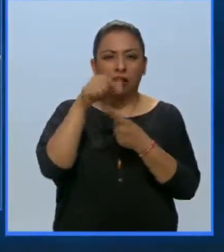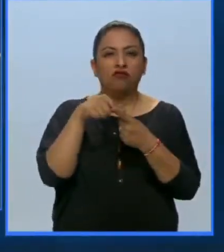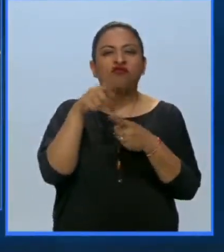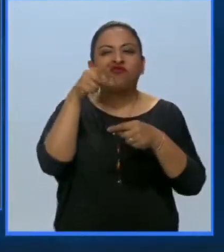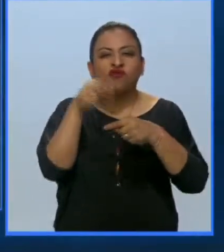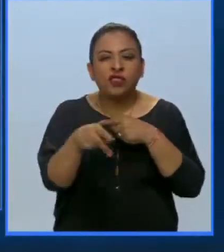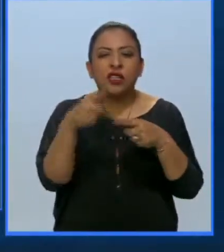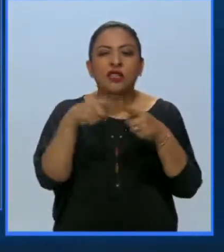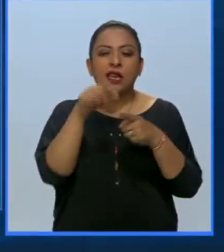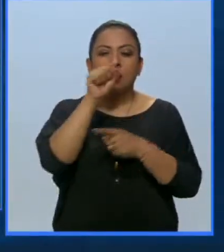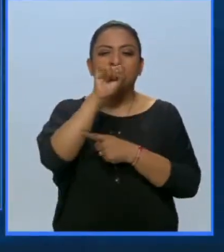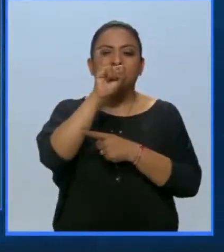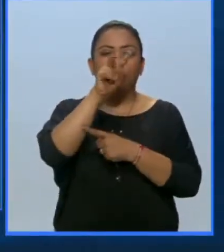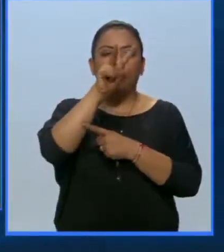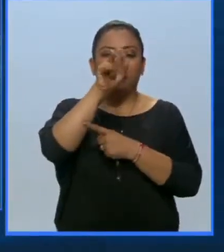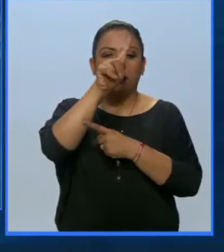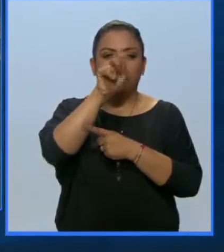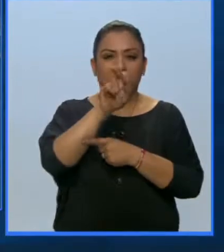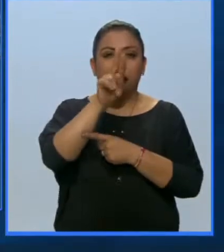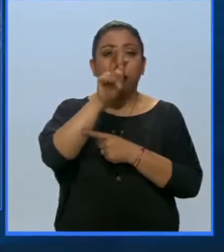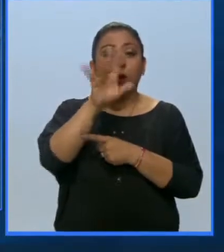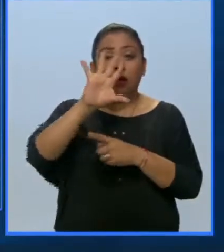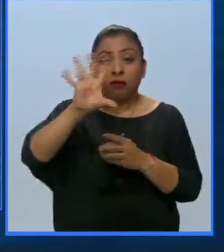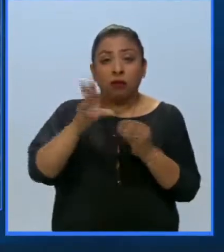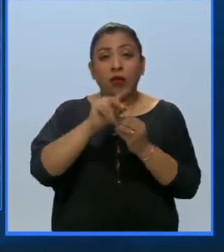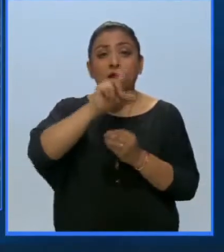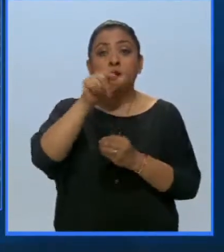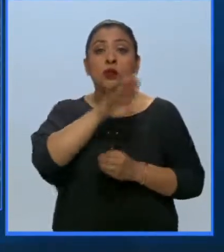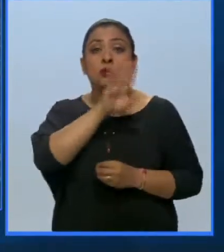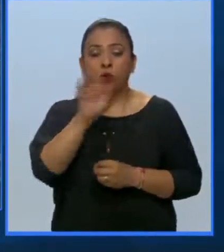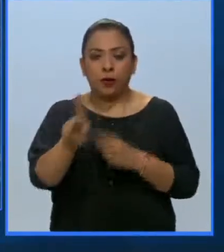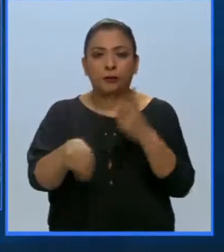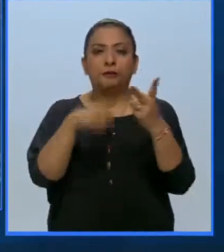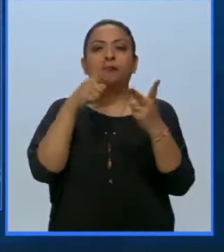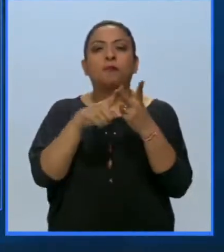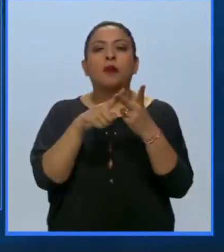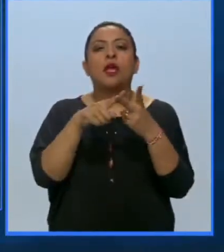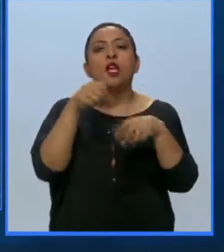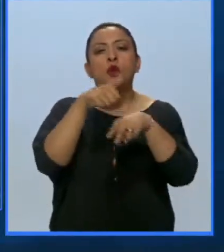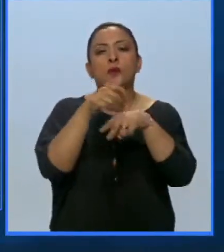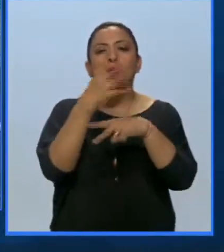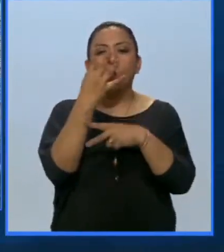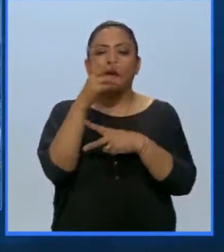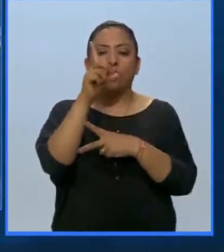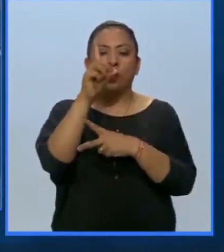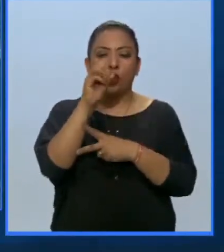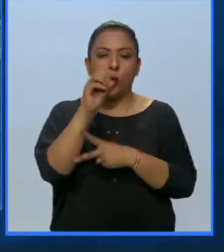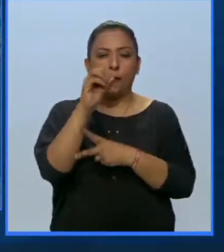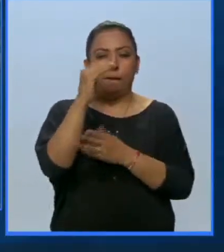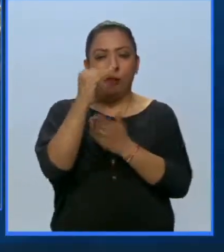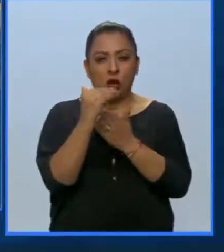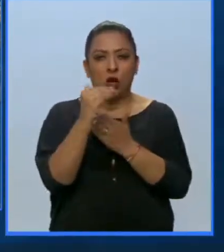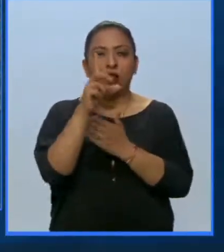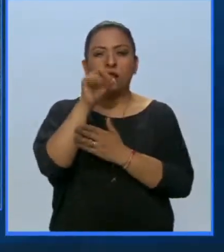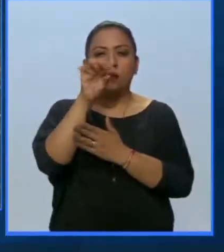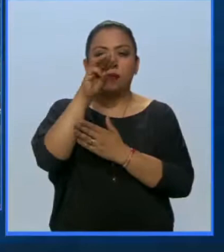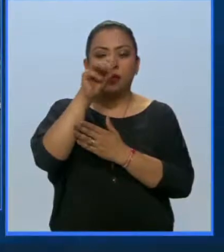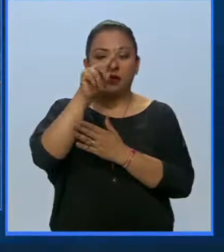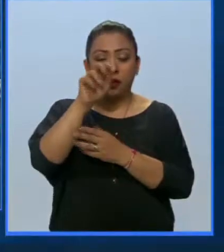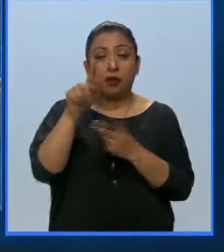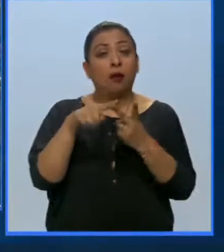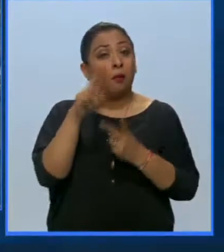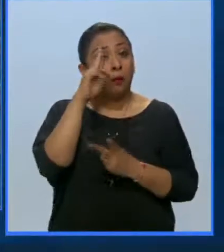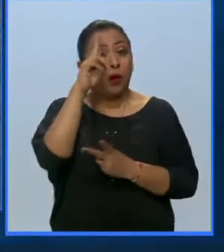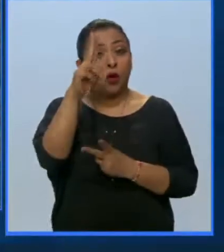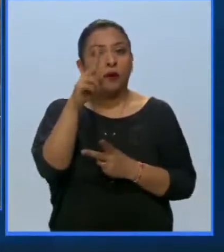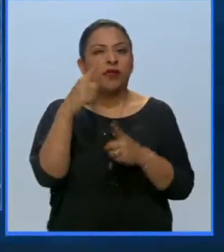de Silvestre Revueltas, completada tras su muerte, y la segunda es la Sinfonía número 4 en Do menor de Dmitri Shostakovich, prohibida